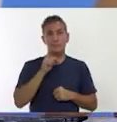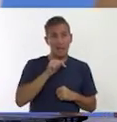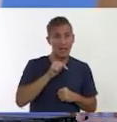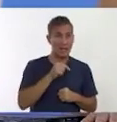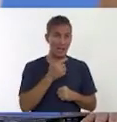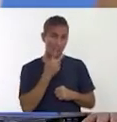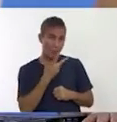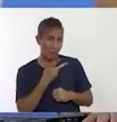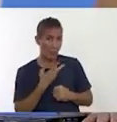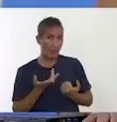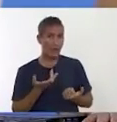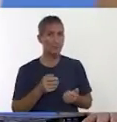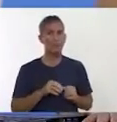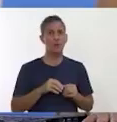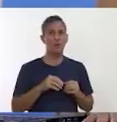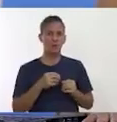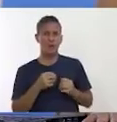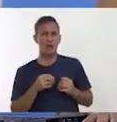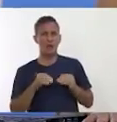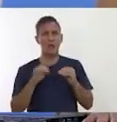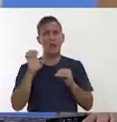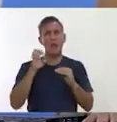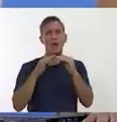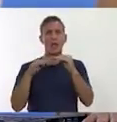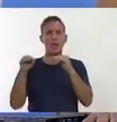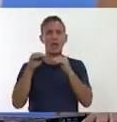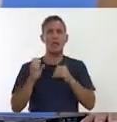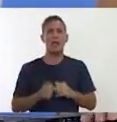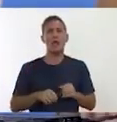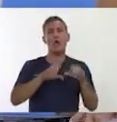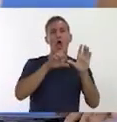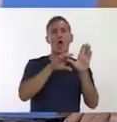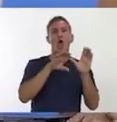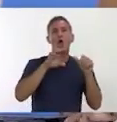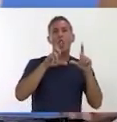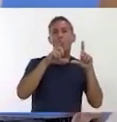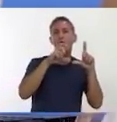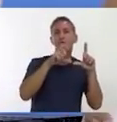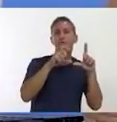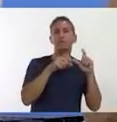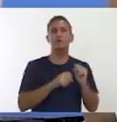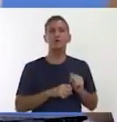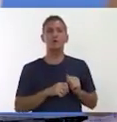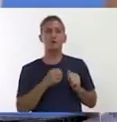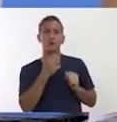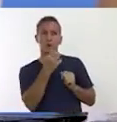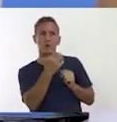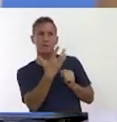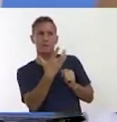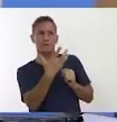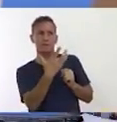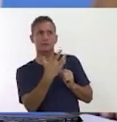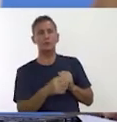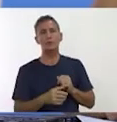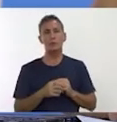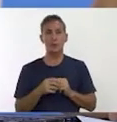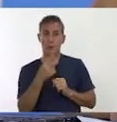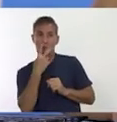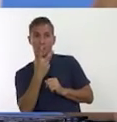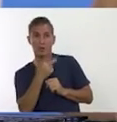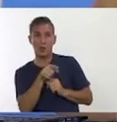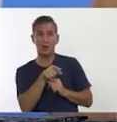En él vamos a encontrar la ecuación del fotoefecto. Y en la ecuación del fotoefecto